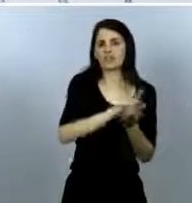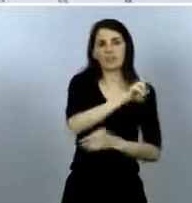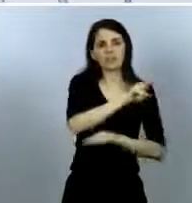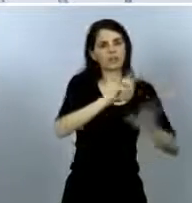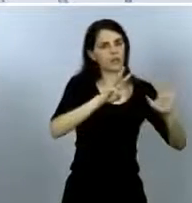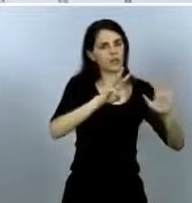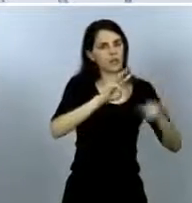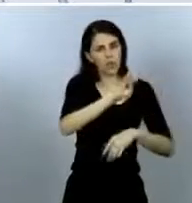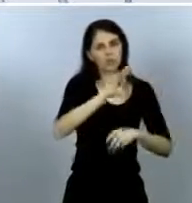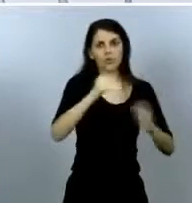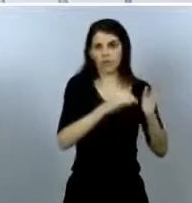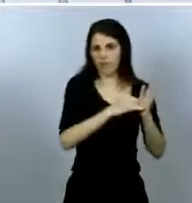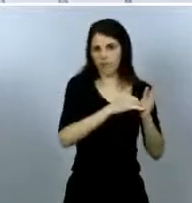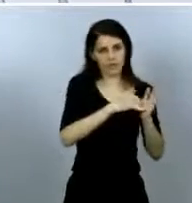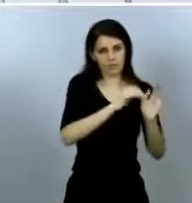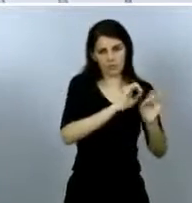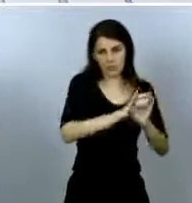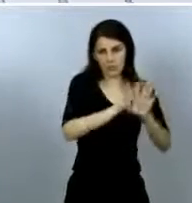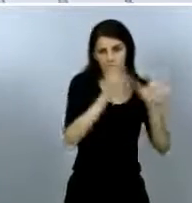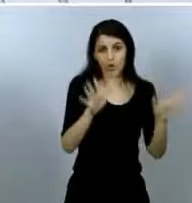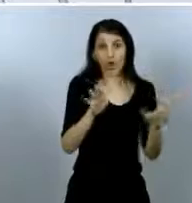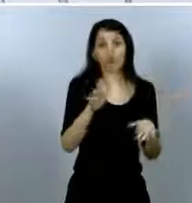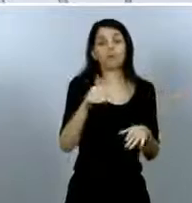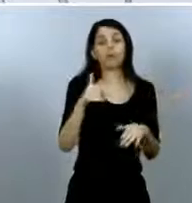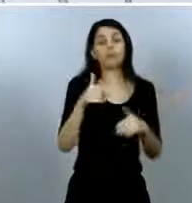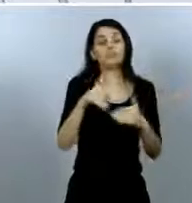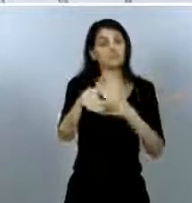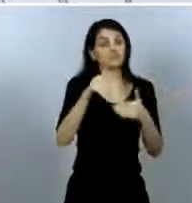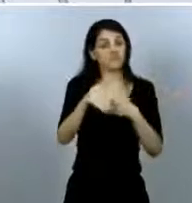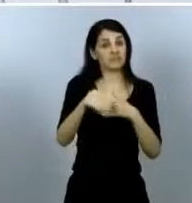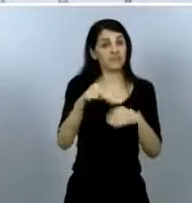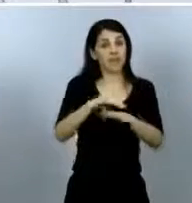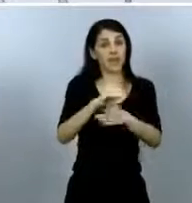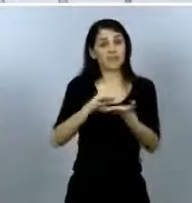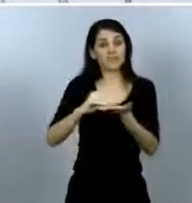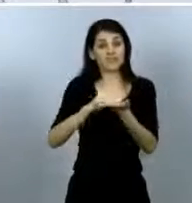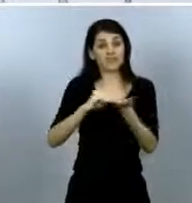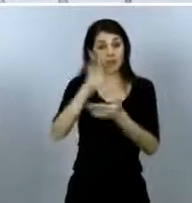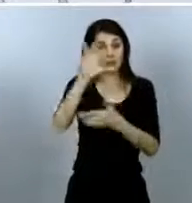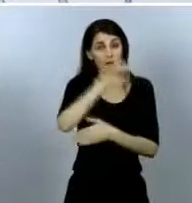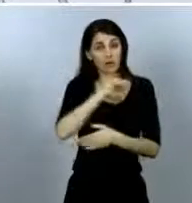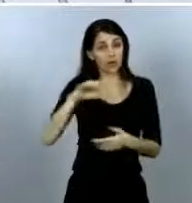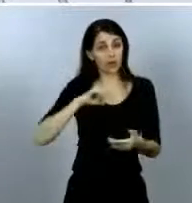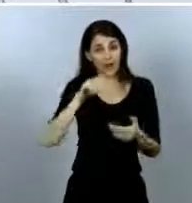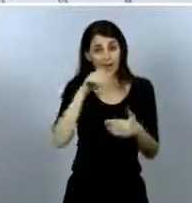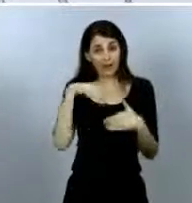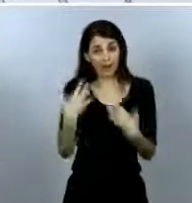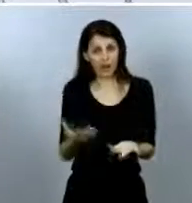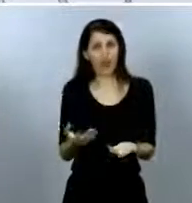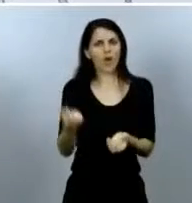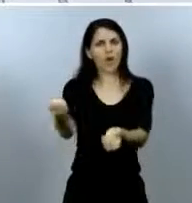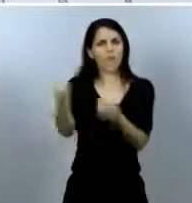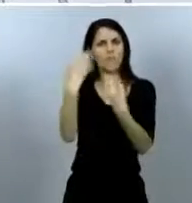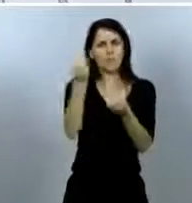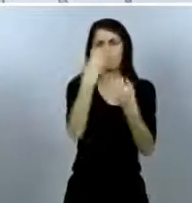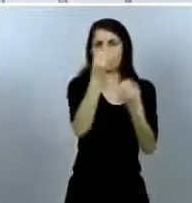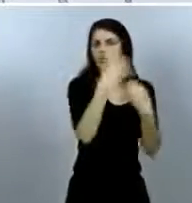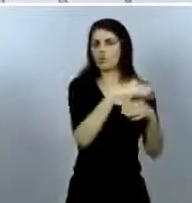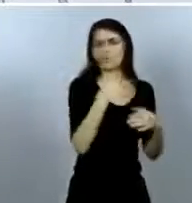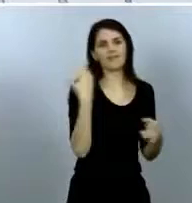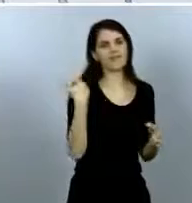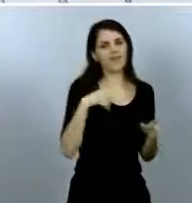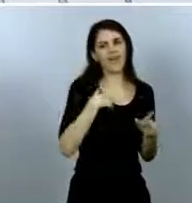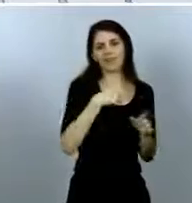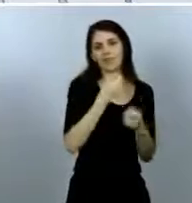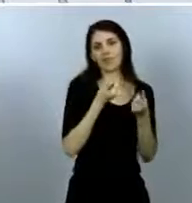las comunidades terminen de actualizar las bases de datos que espero que sea muy muy pronto estaremos en torno